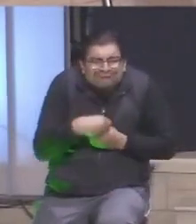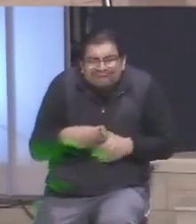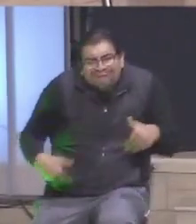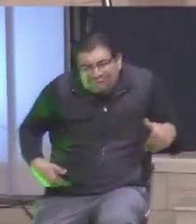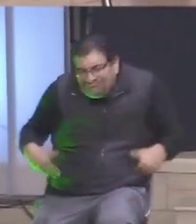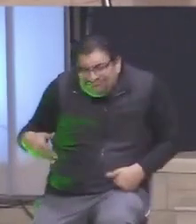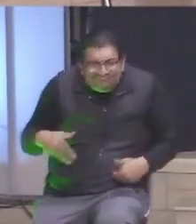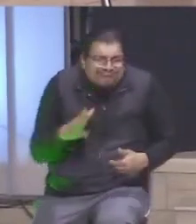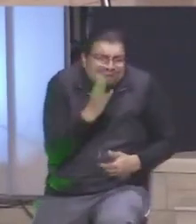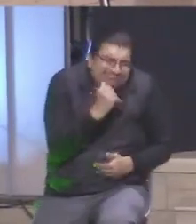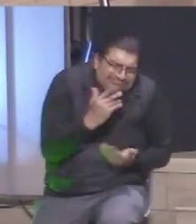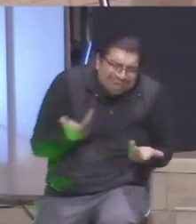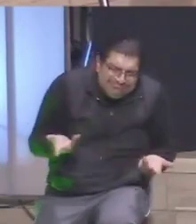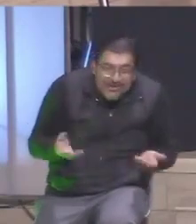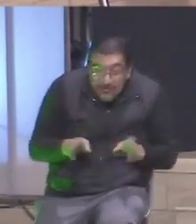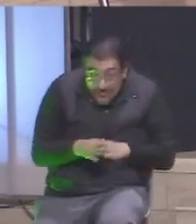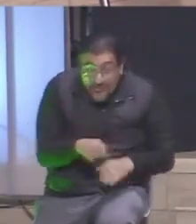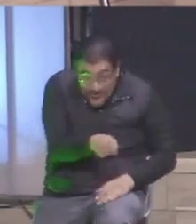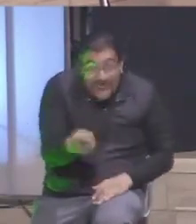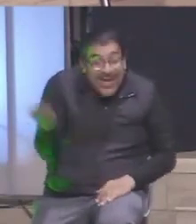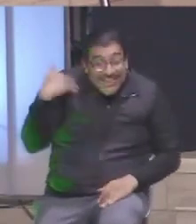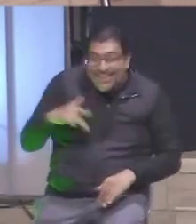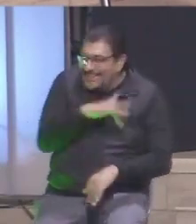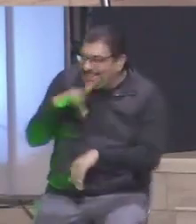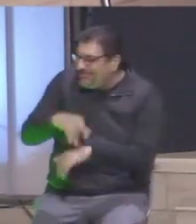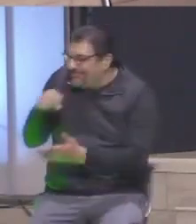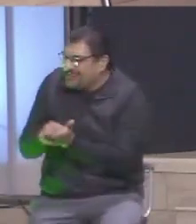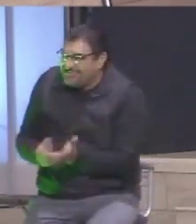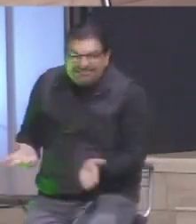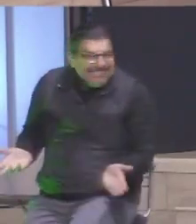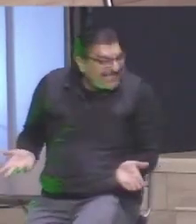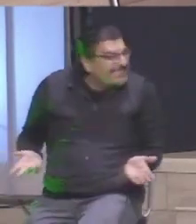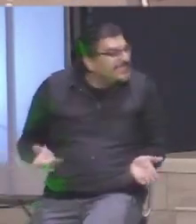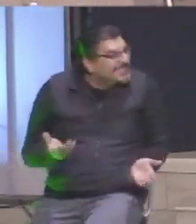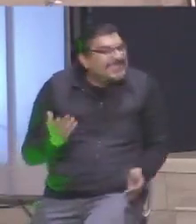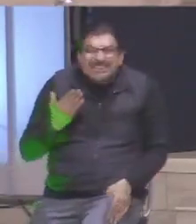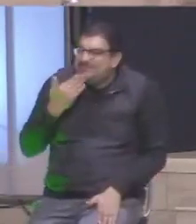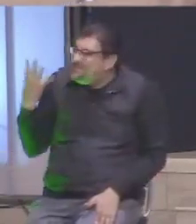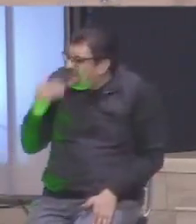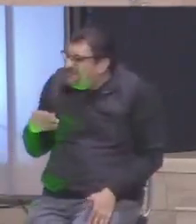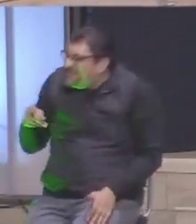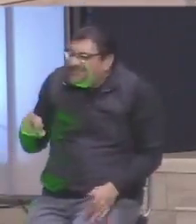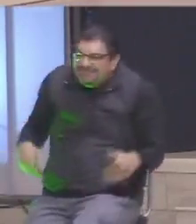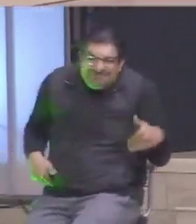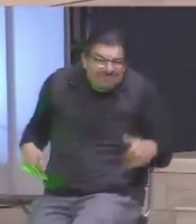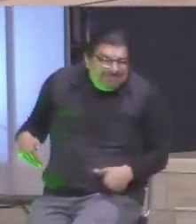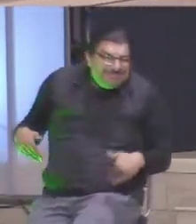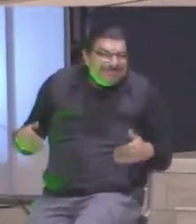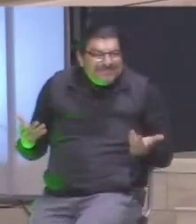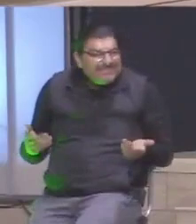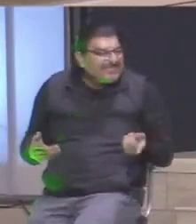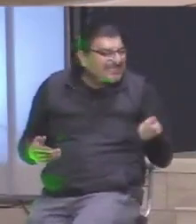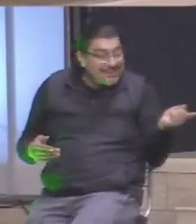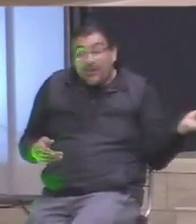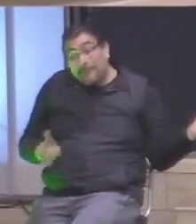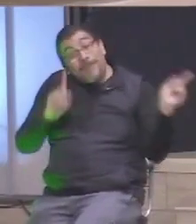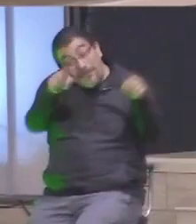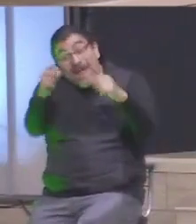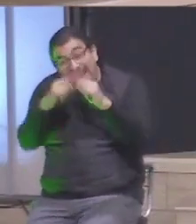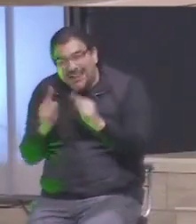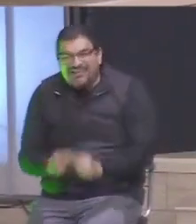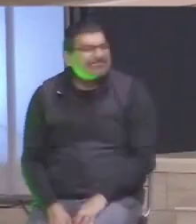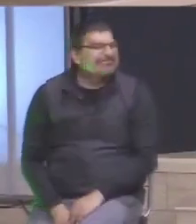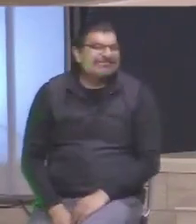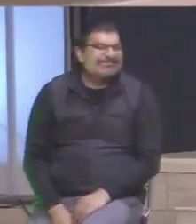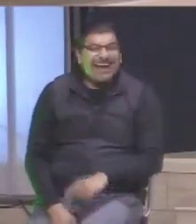medio complicado se ha sentido se ha sentido usted incómoda alguna vez en algún lugar por qué pce que usted llega aquí dice Uy Aquí vamos a la iglesia de